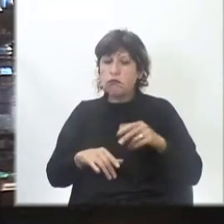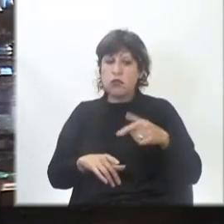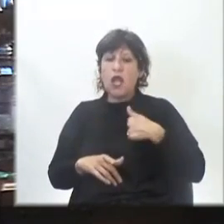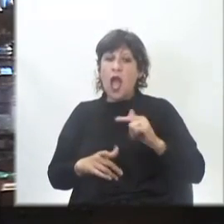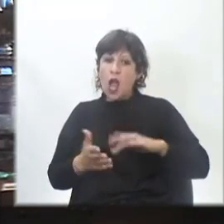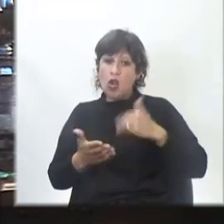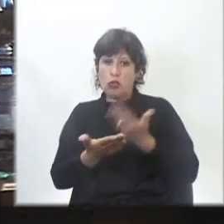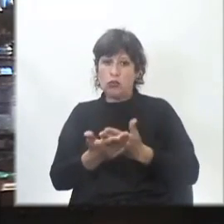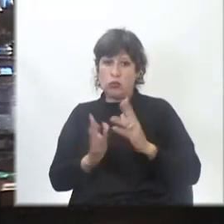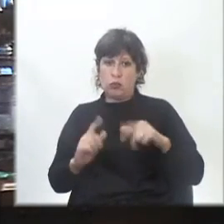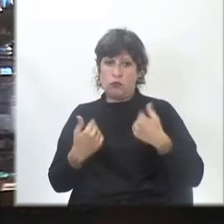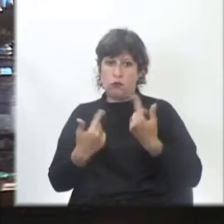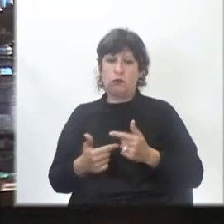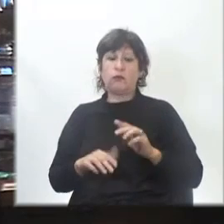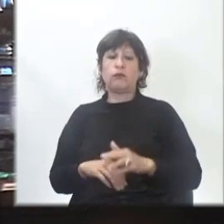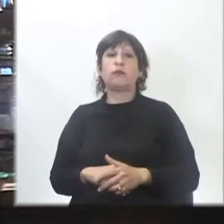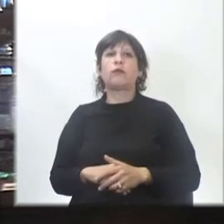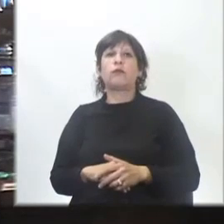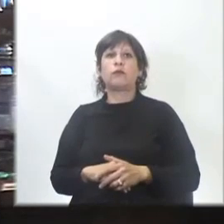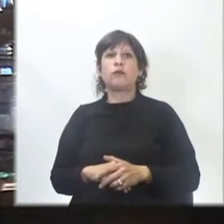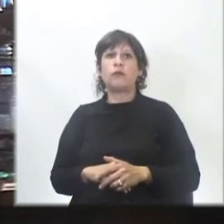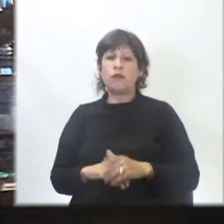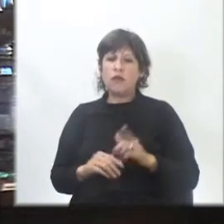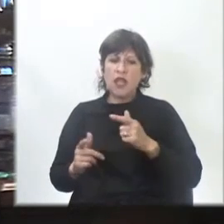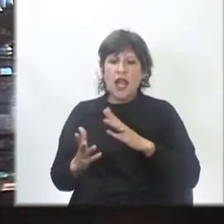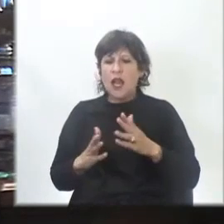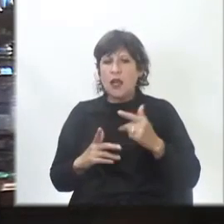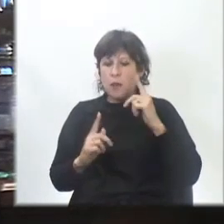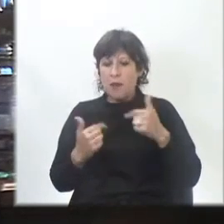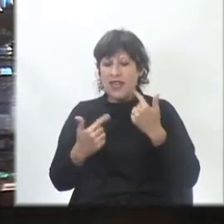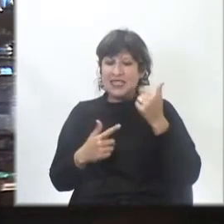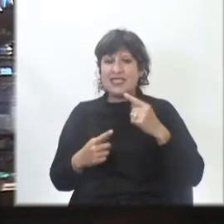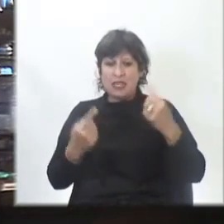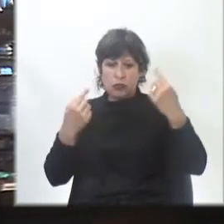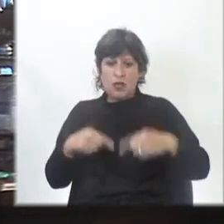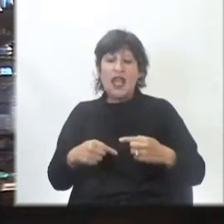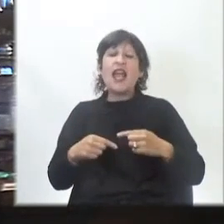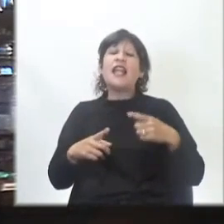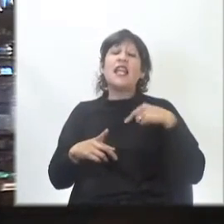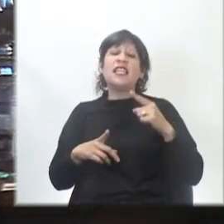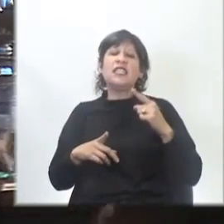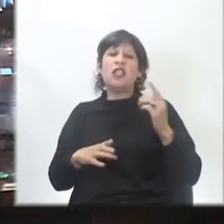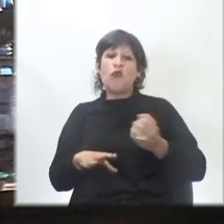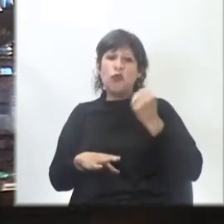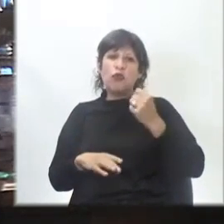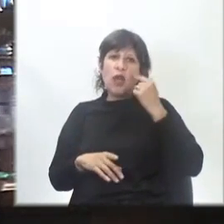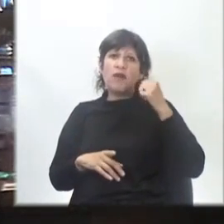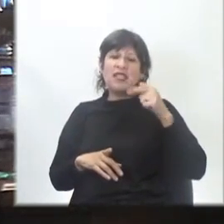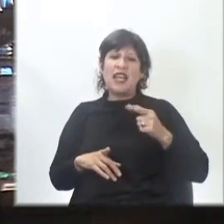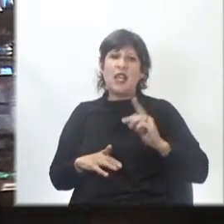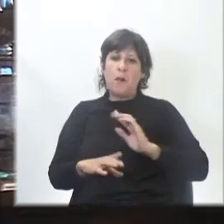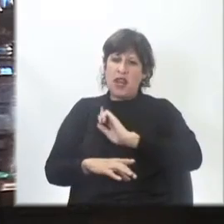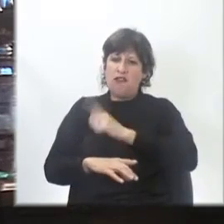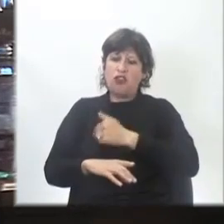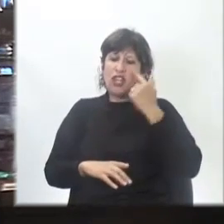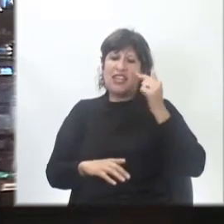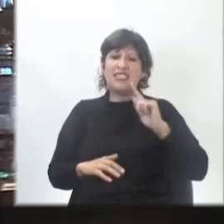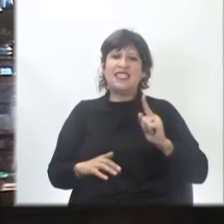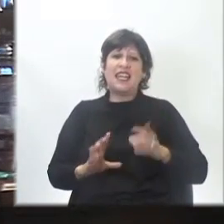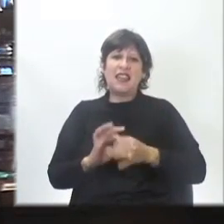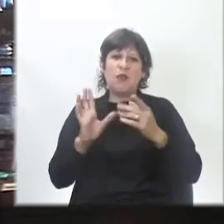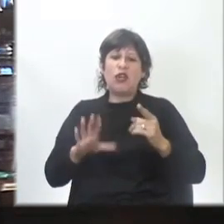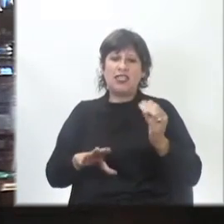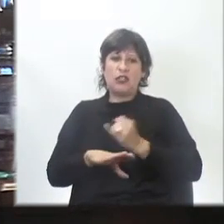los planteamientos. Nos parece que las interpelaciones son herramientas fundamentales para fortalecer la democracia y la institucionalidad y por